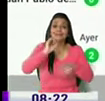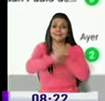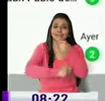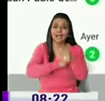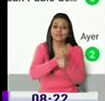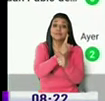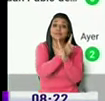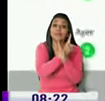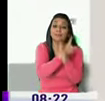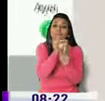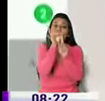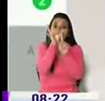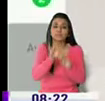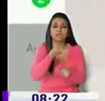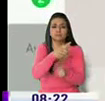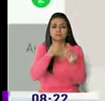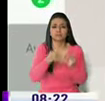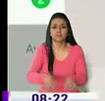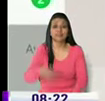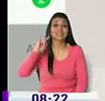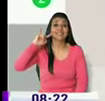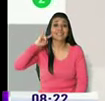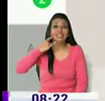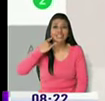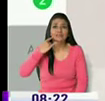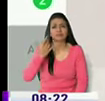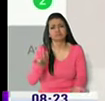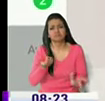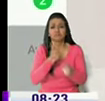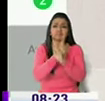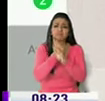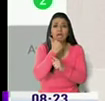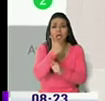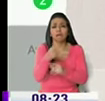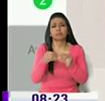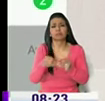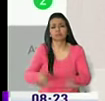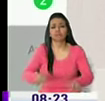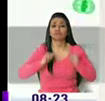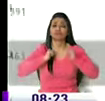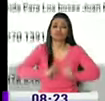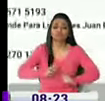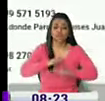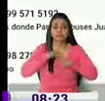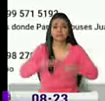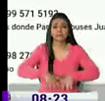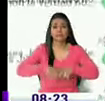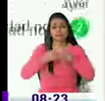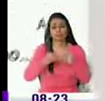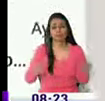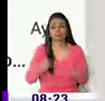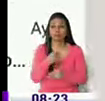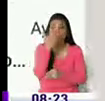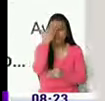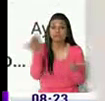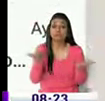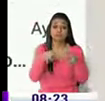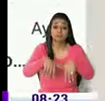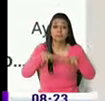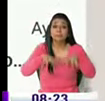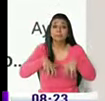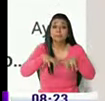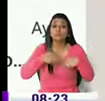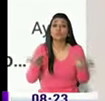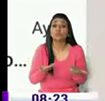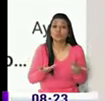será magnífica recompensa. Una niña que tiene alguna discapacidad está muy triste por este peludo. Si usted sabe, por favor, dónde